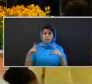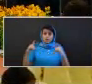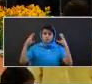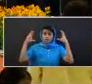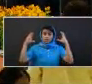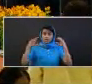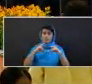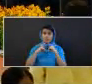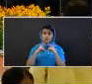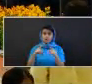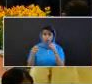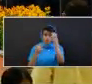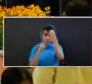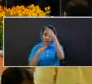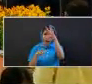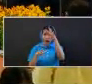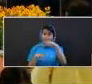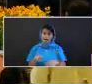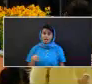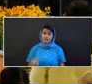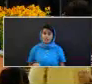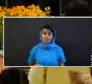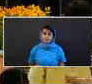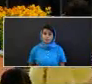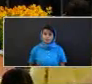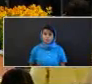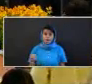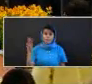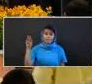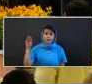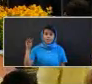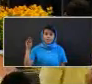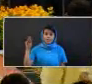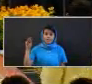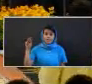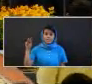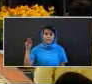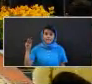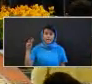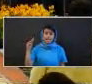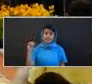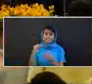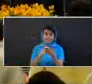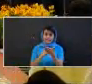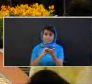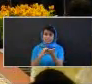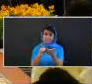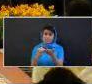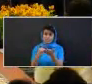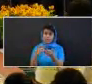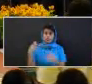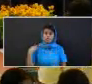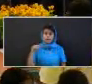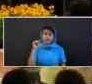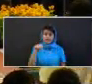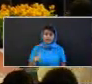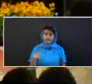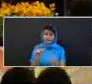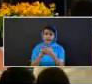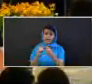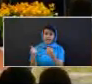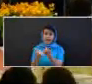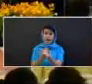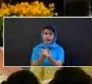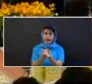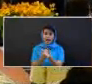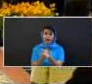martes 11 de junio se inician las inscripciones para esta área. Asimismo, el departamento